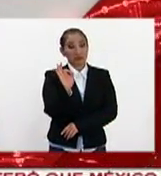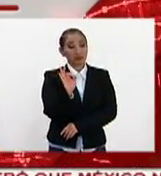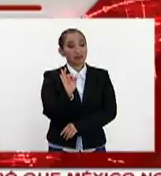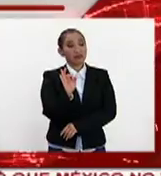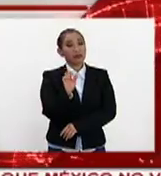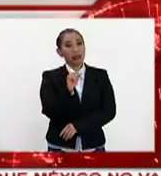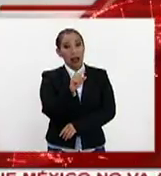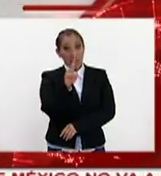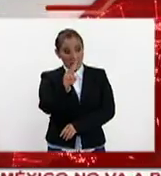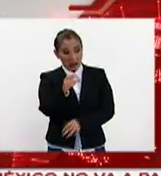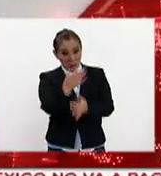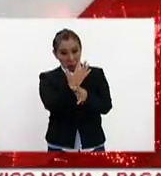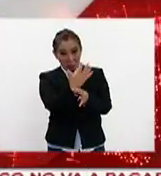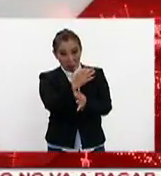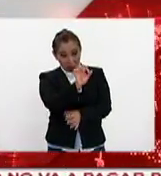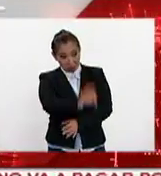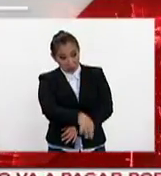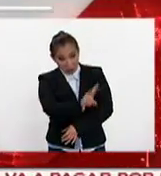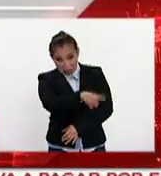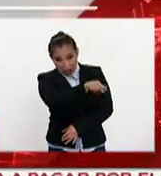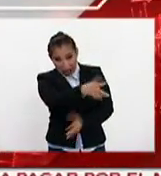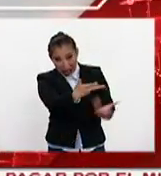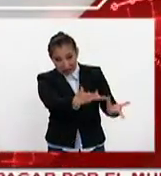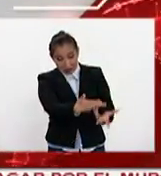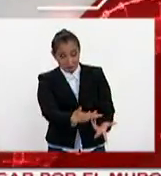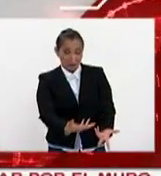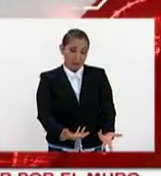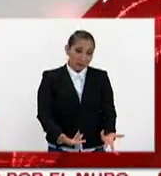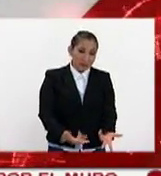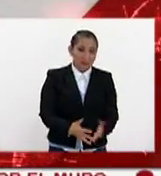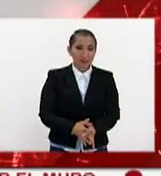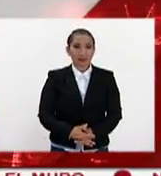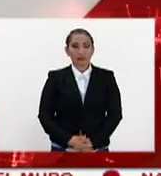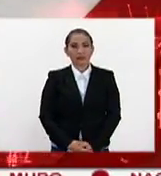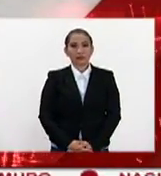fuese real lo que está diciendo,